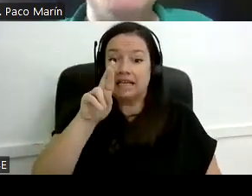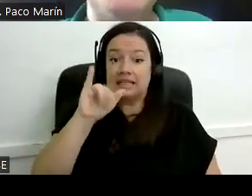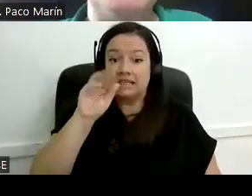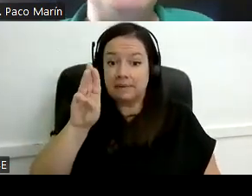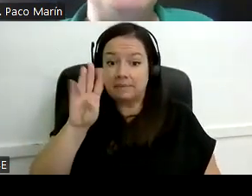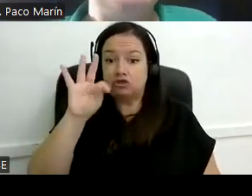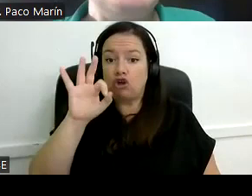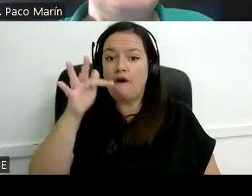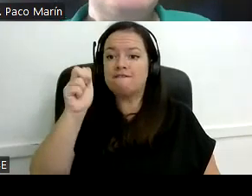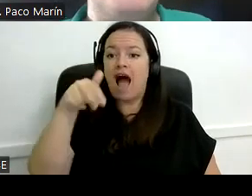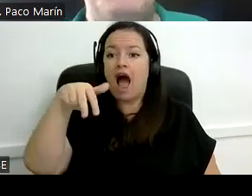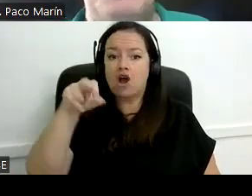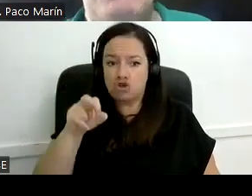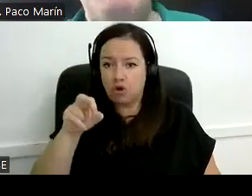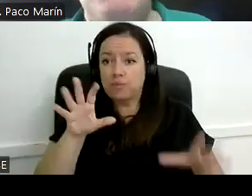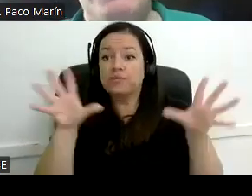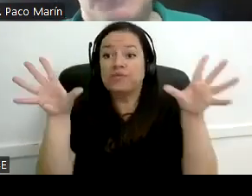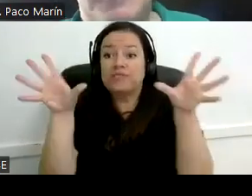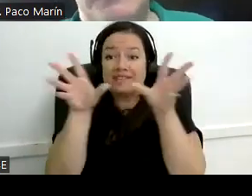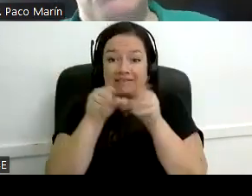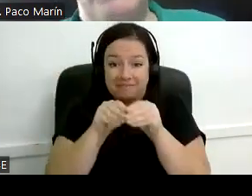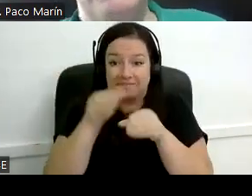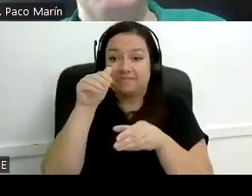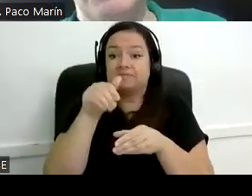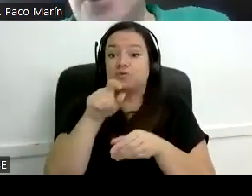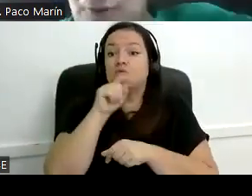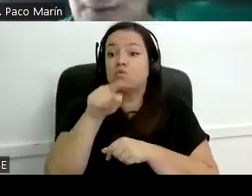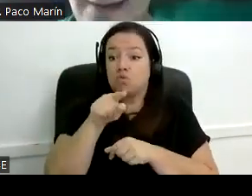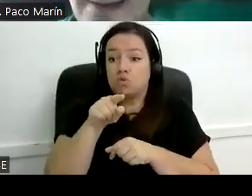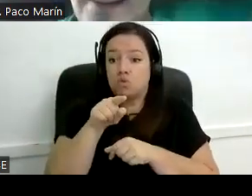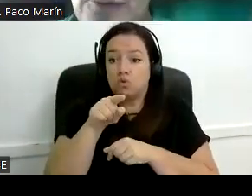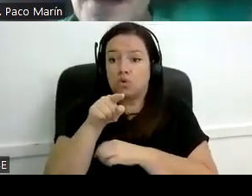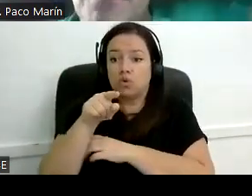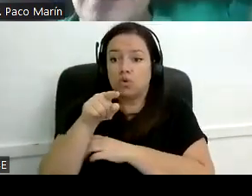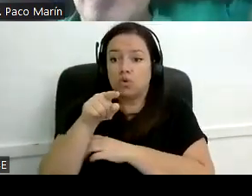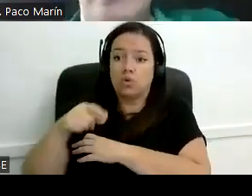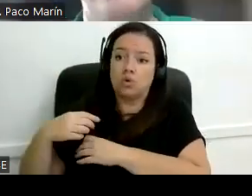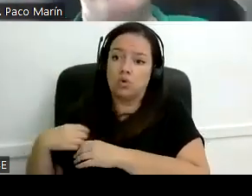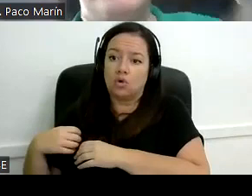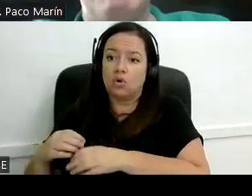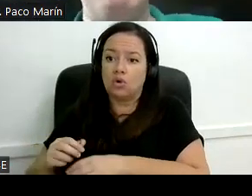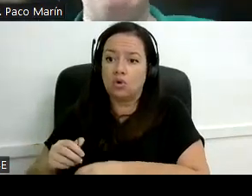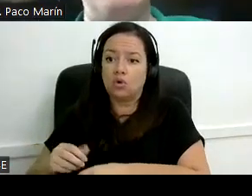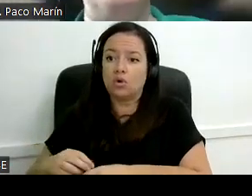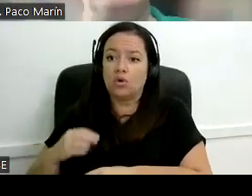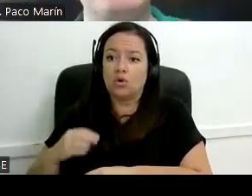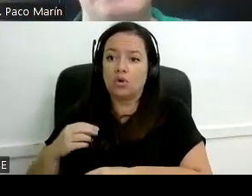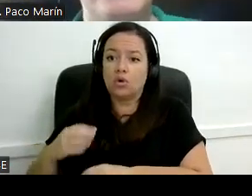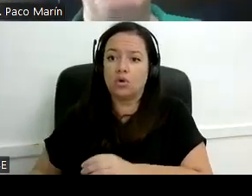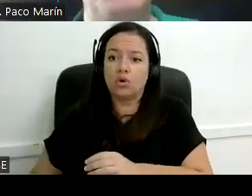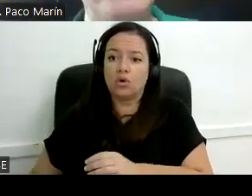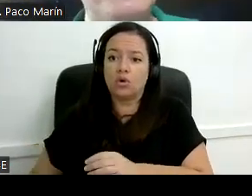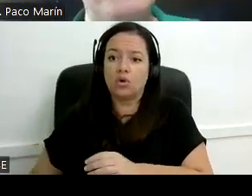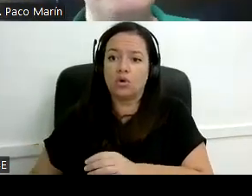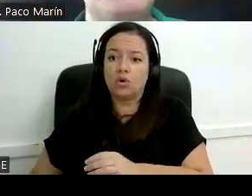el triptófano sería el aminoácido, es decir, aminoácido, recordar que es cada una de las partes que acaban formando